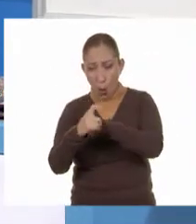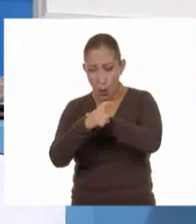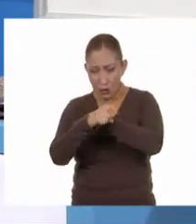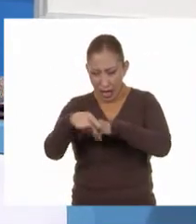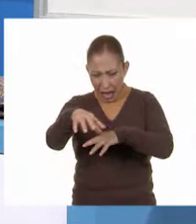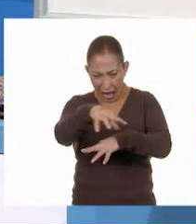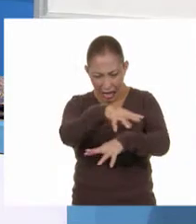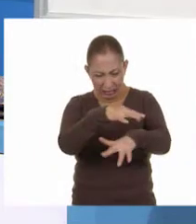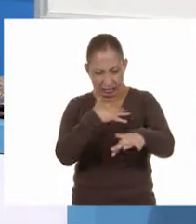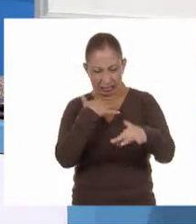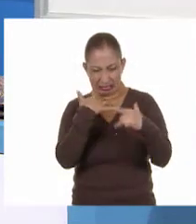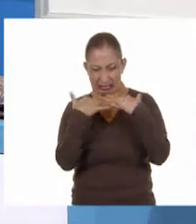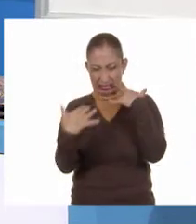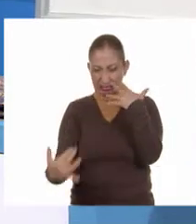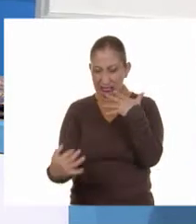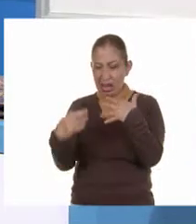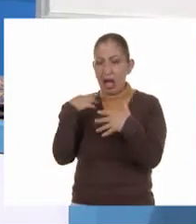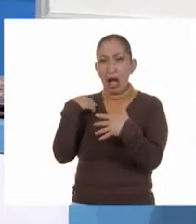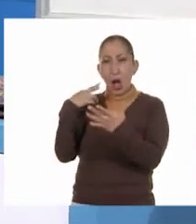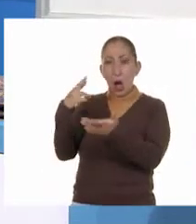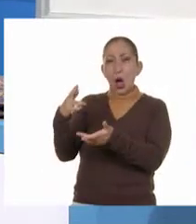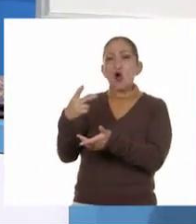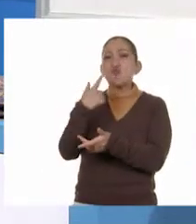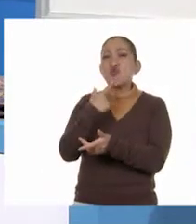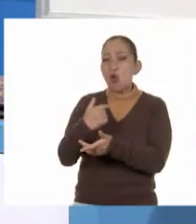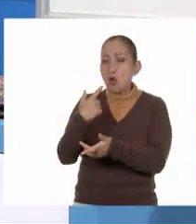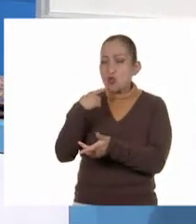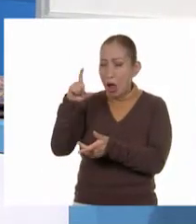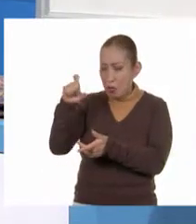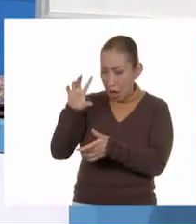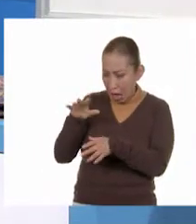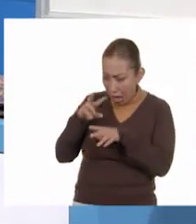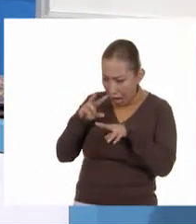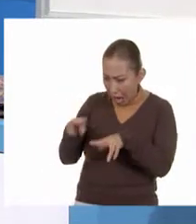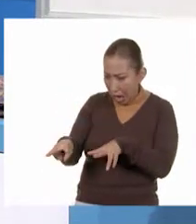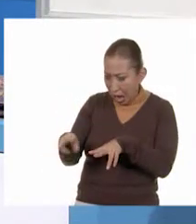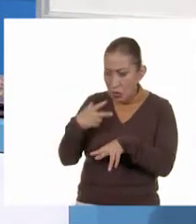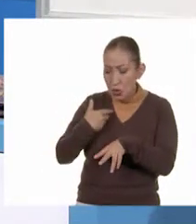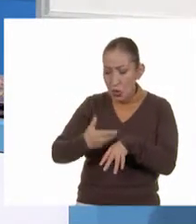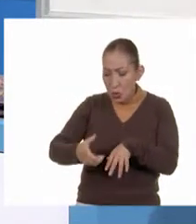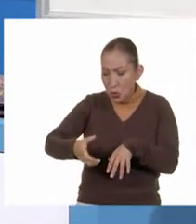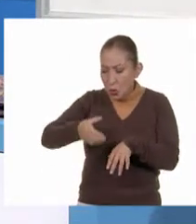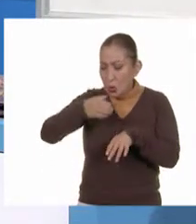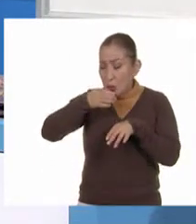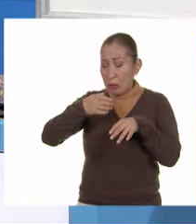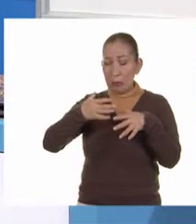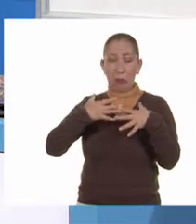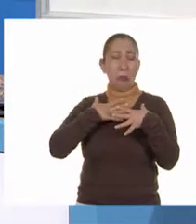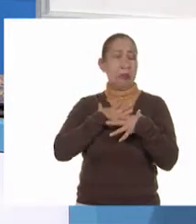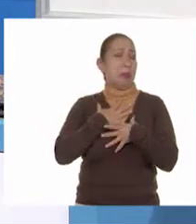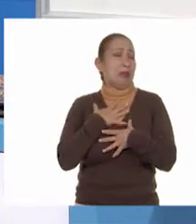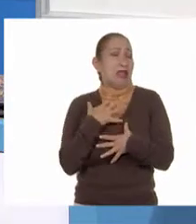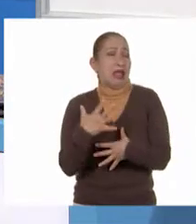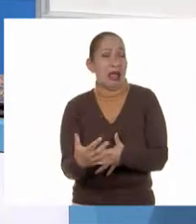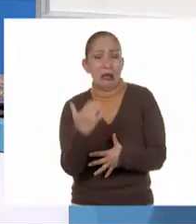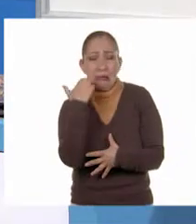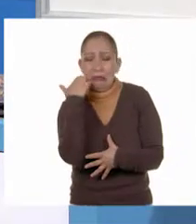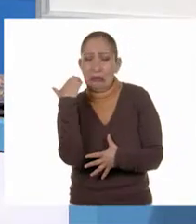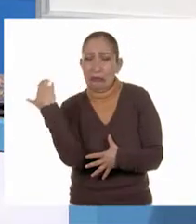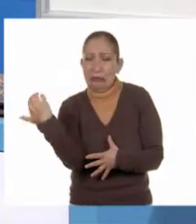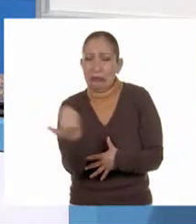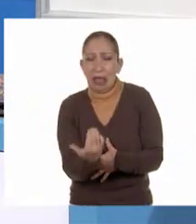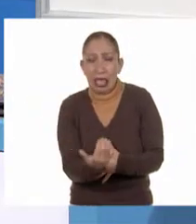y plazas. Rojas están las aguas, están como teñidas, y cuando la bebíamos es como si bebiéramos agua de